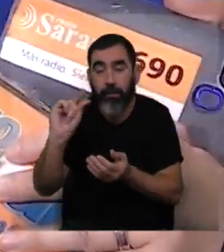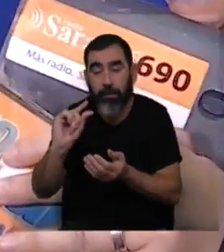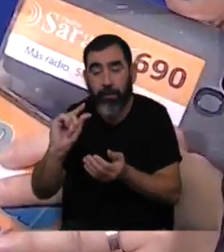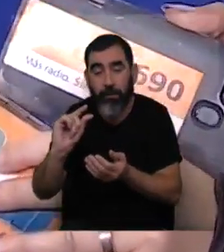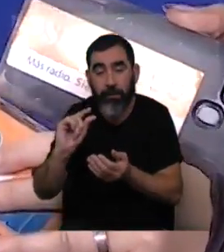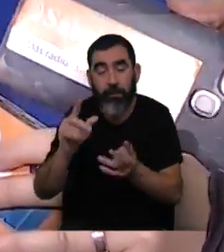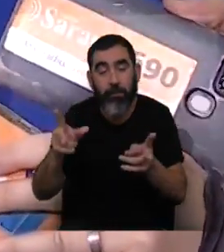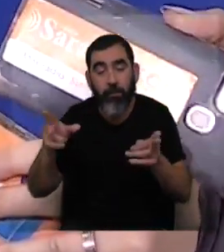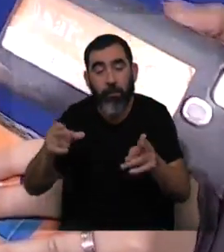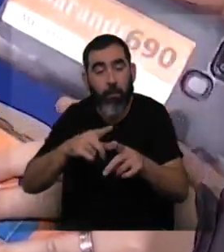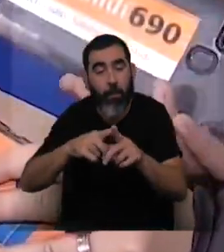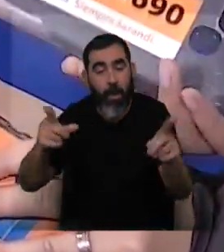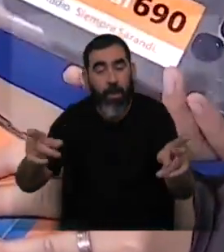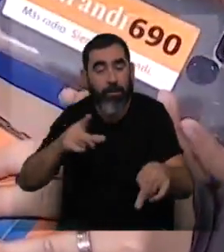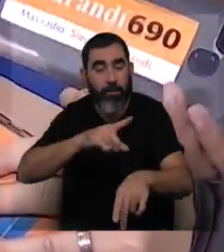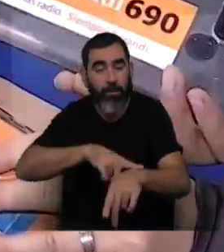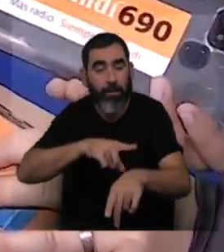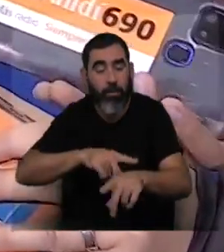con plazos acordados